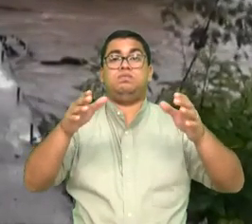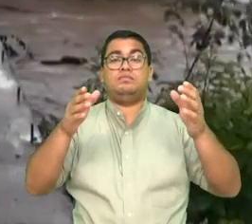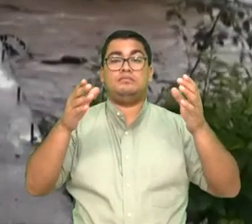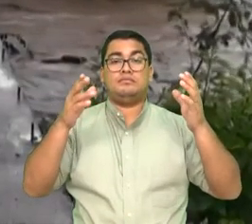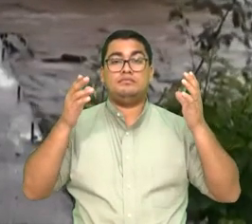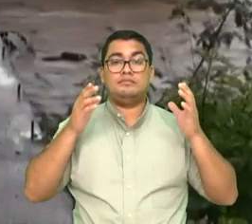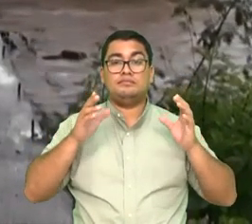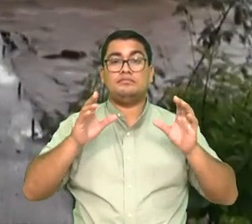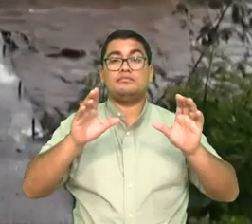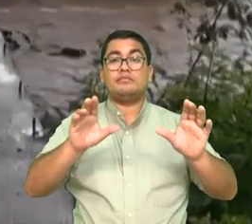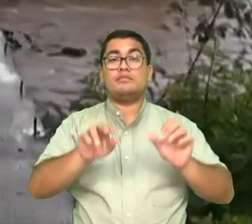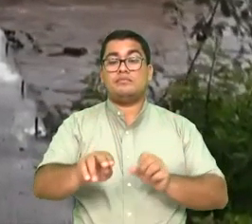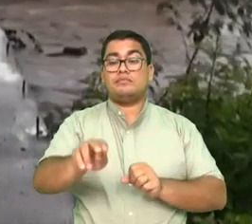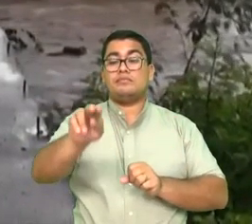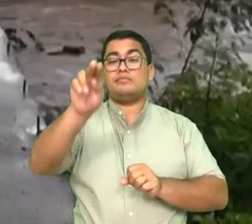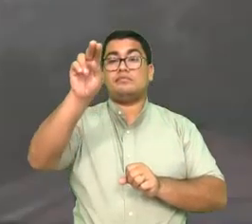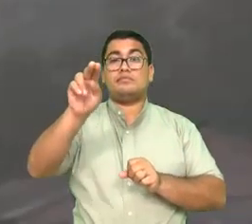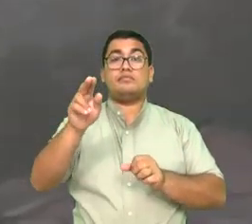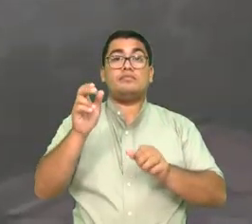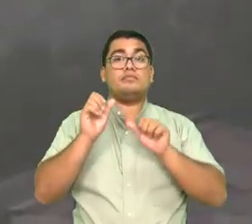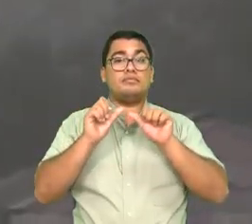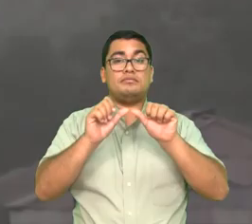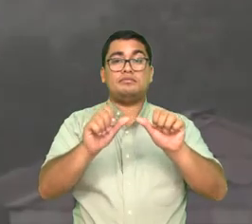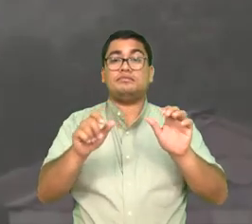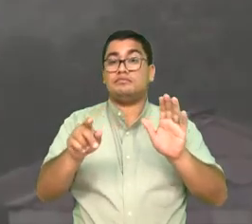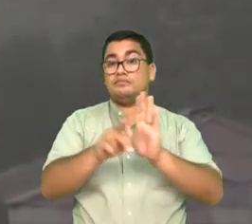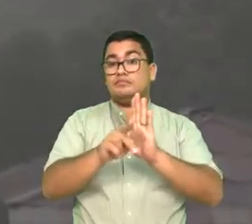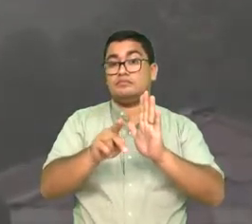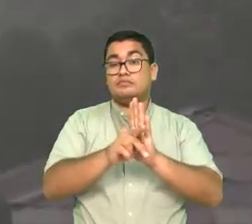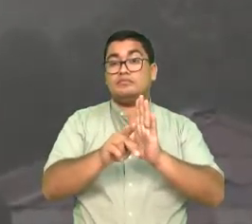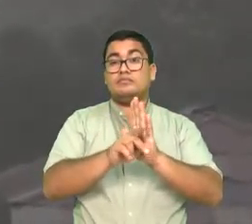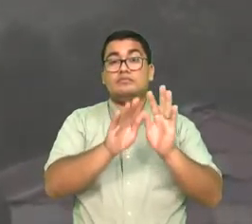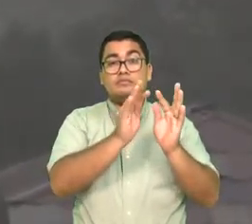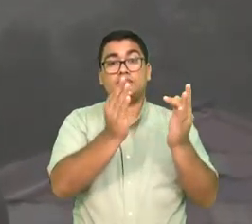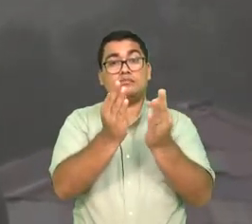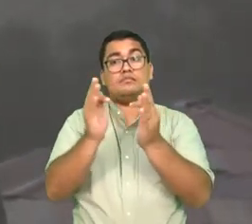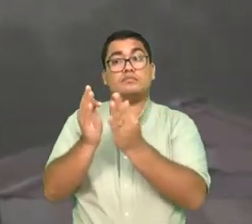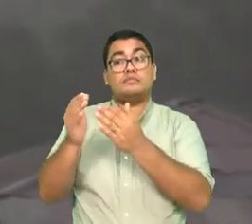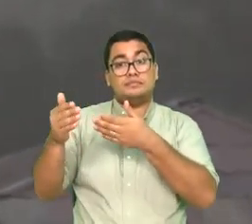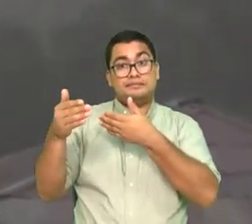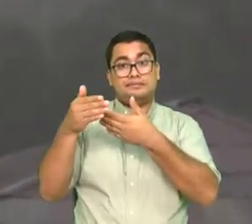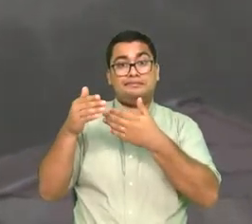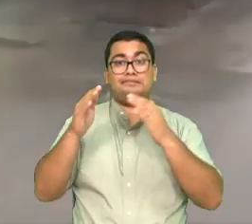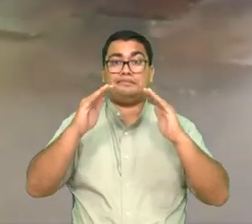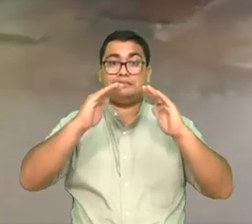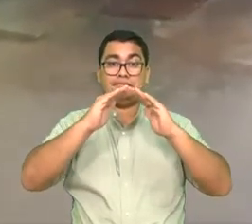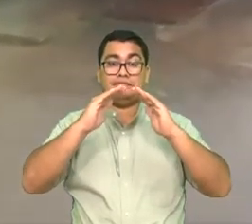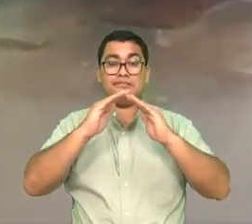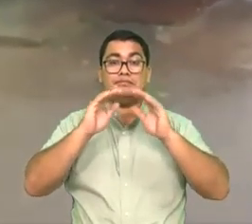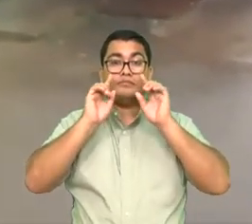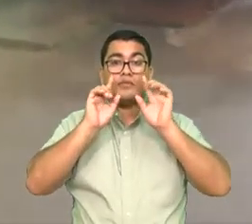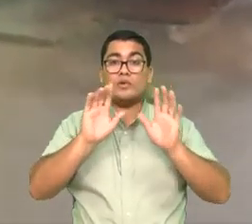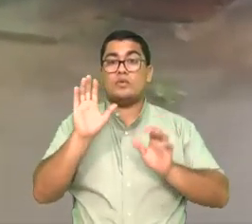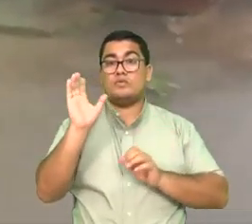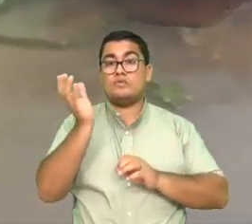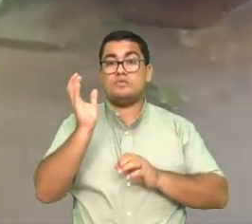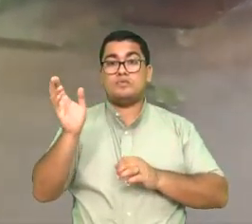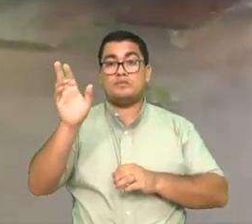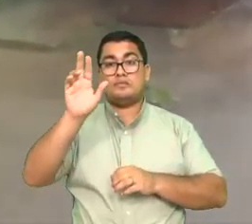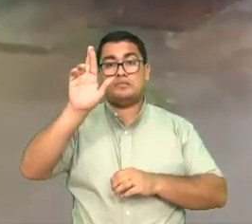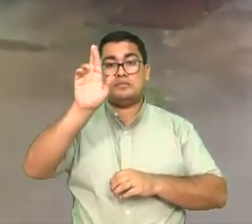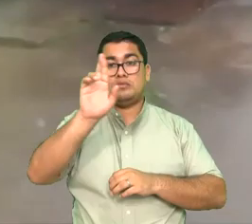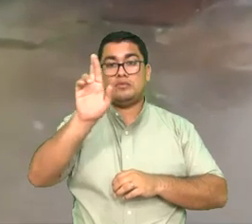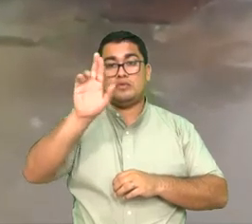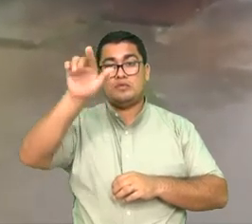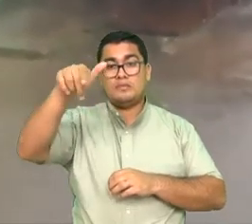Norte, por lo que continúan los riesgos para las familias de esta zona y la alerta roja decretada por el gobierno. Para el